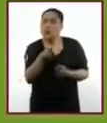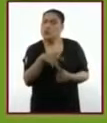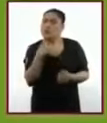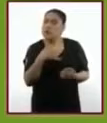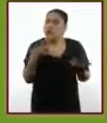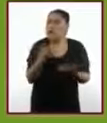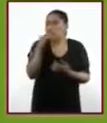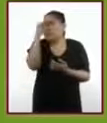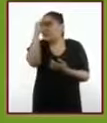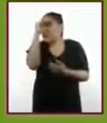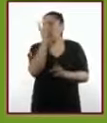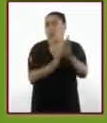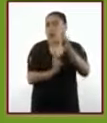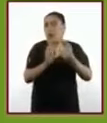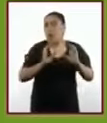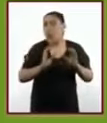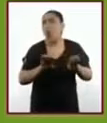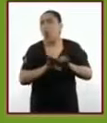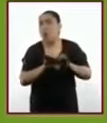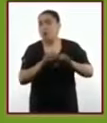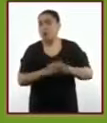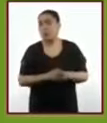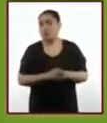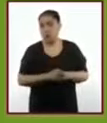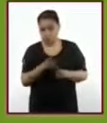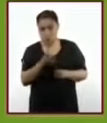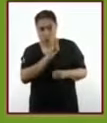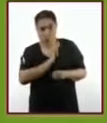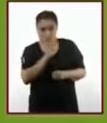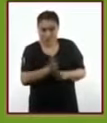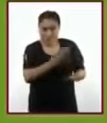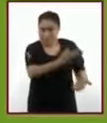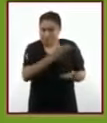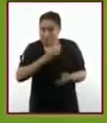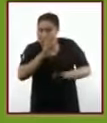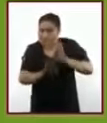para cuidar las plantas? ¿Adoptarías algunas?